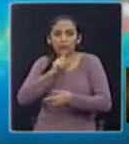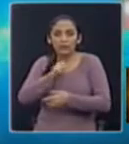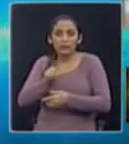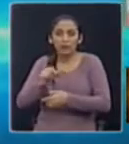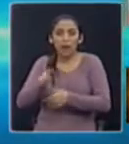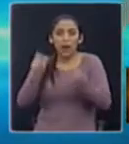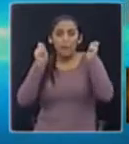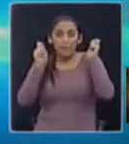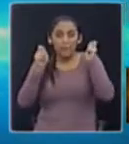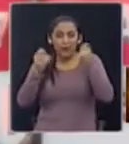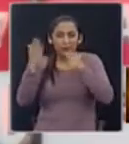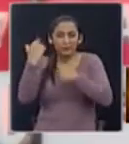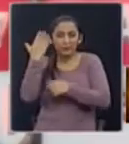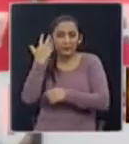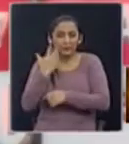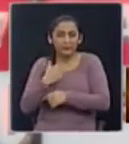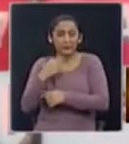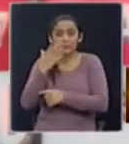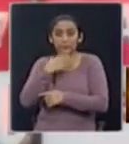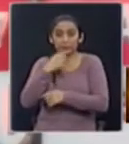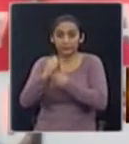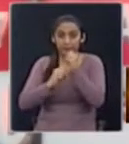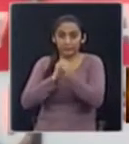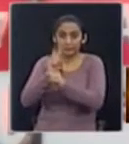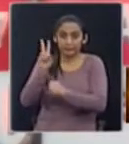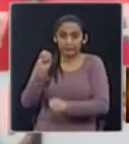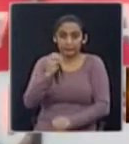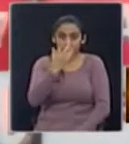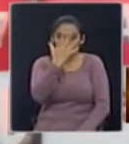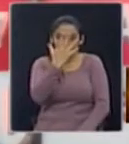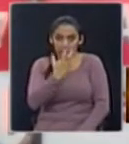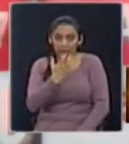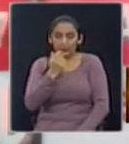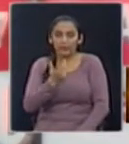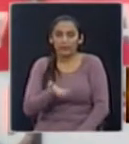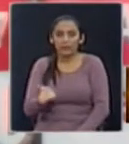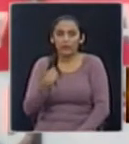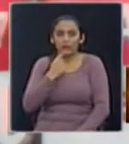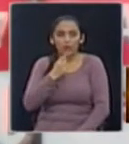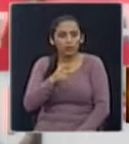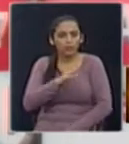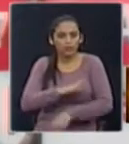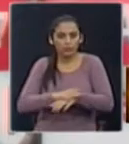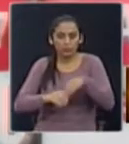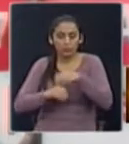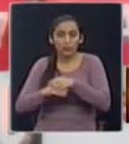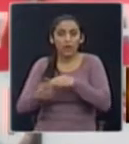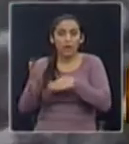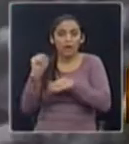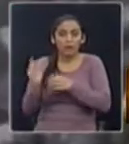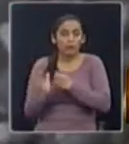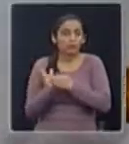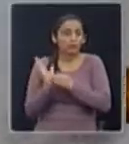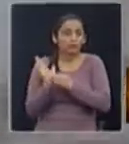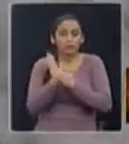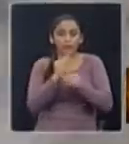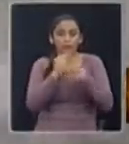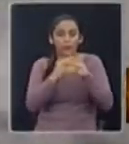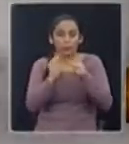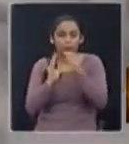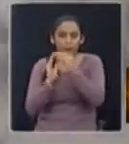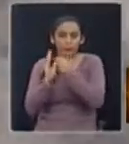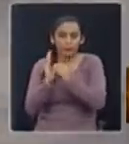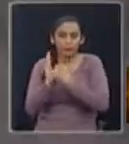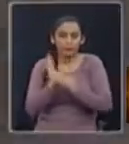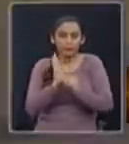paro indígena de agosto del 2015. La CONAIE presentó el pasado 4 de julio un listado de casos para los que